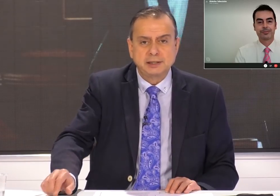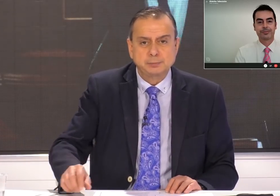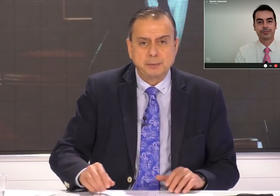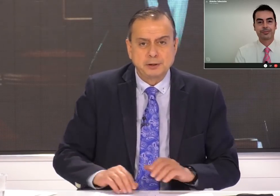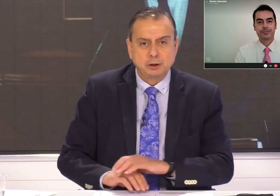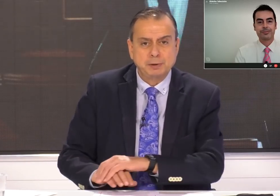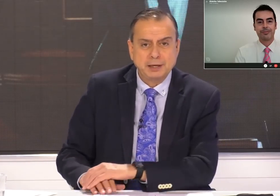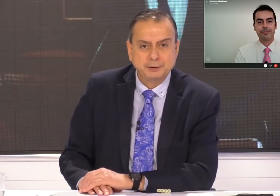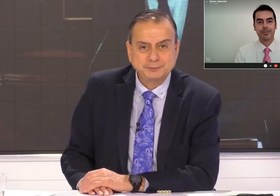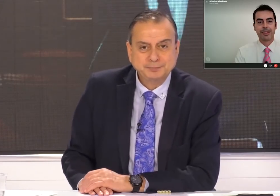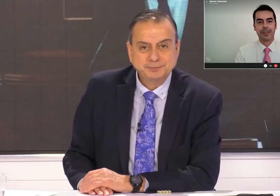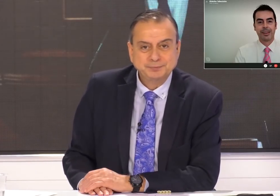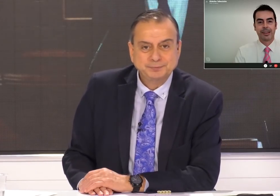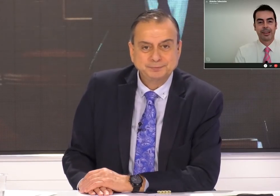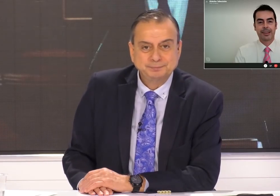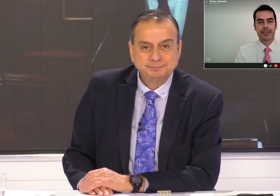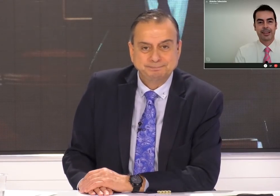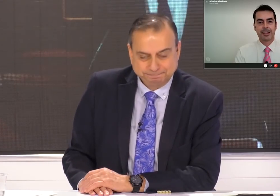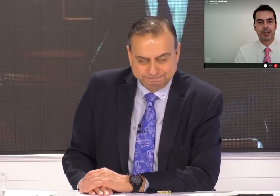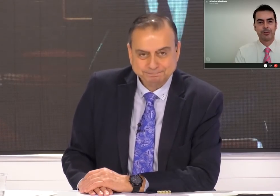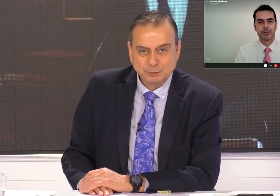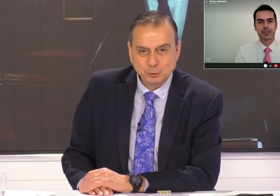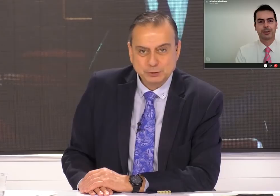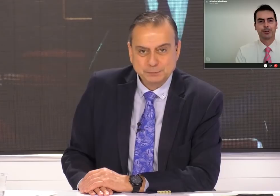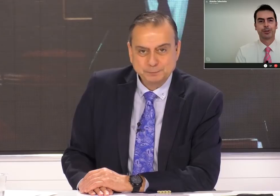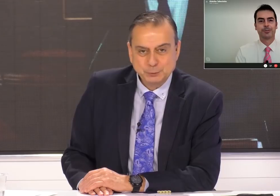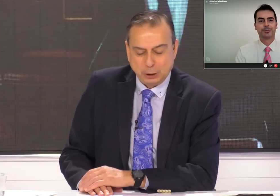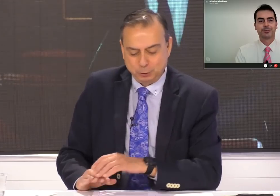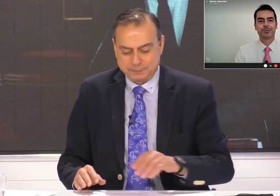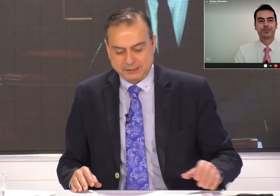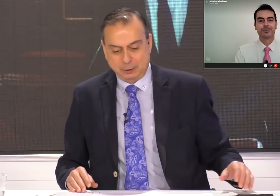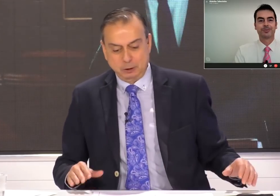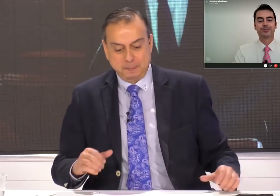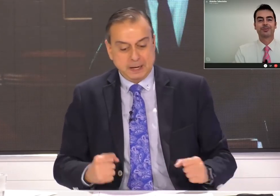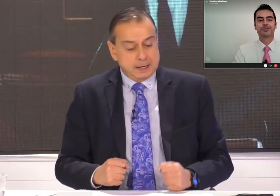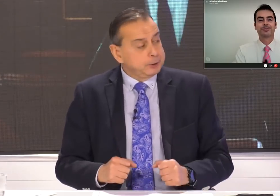muchísimas gracias por habernos acompañado. Gracias a ti, Javier. Un fuerte saludo. Un saludo. Hasta luego.